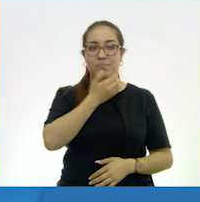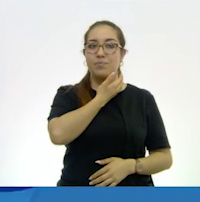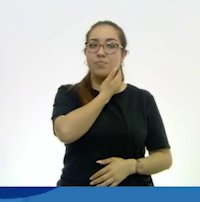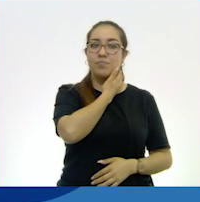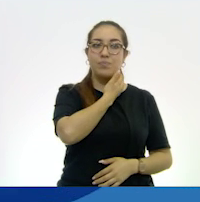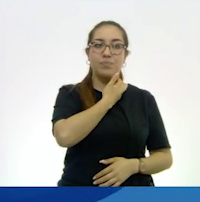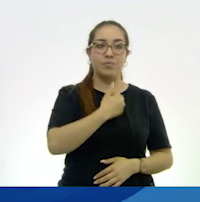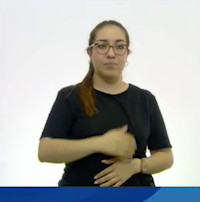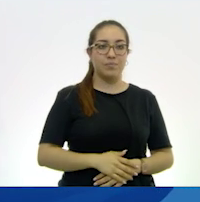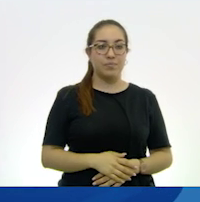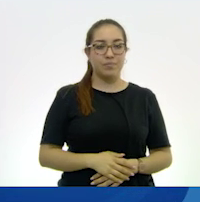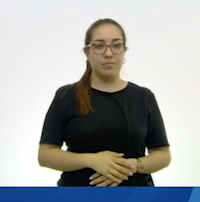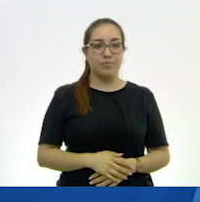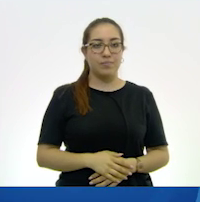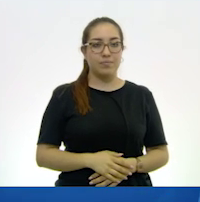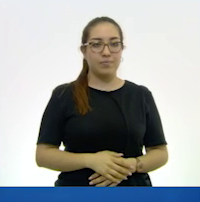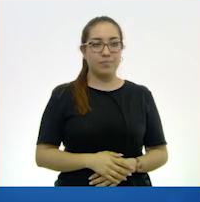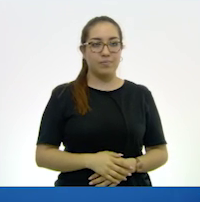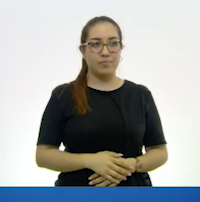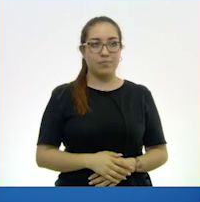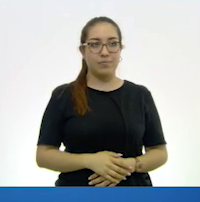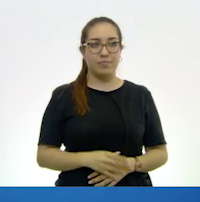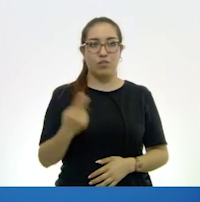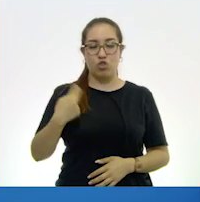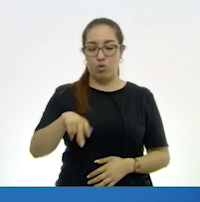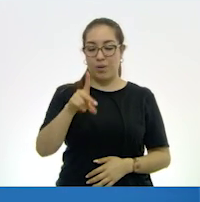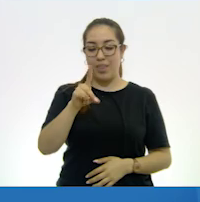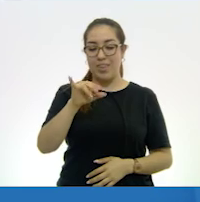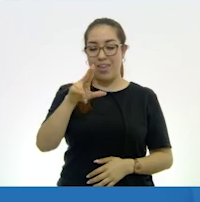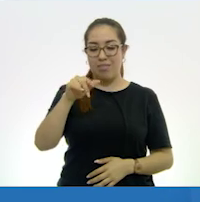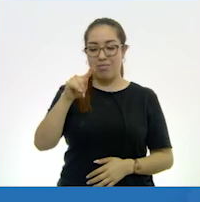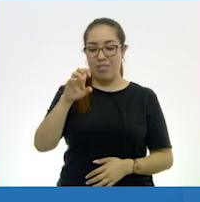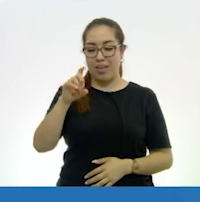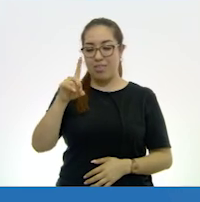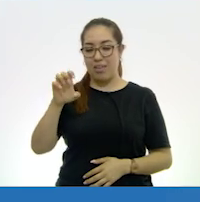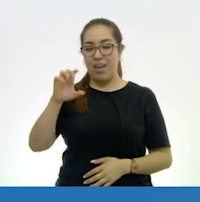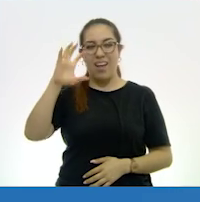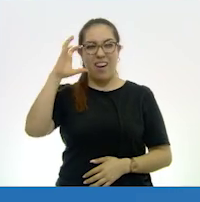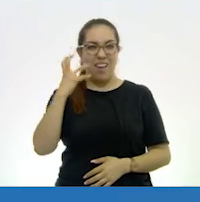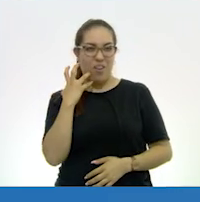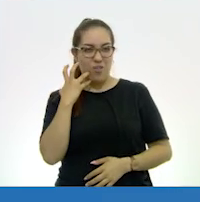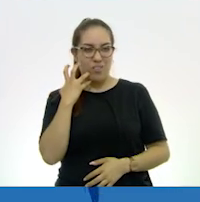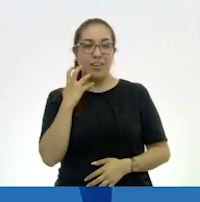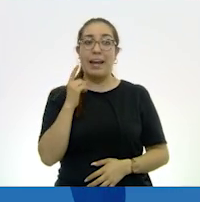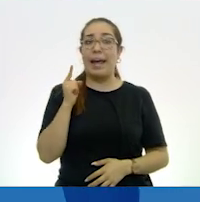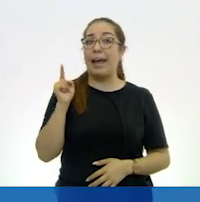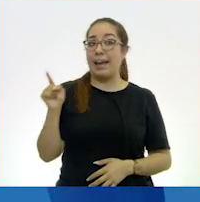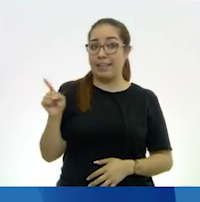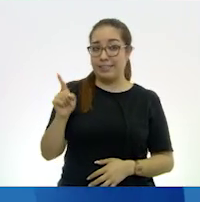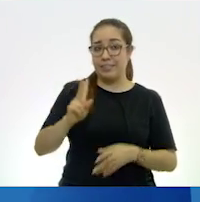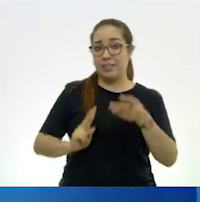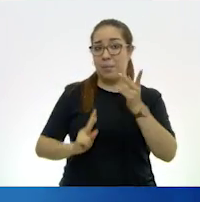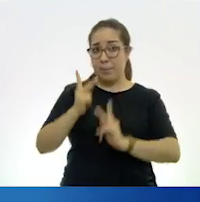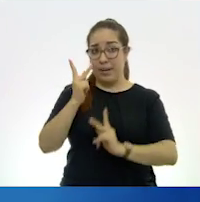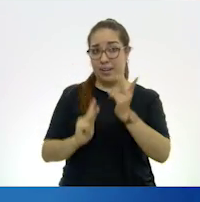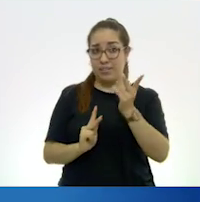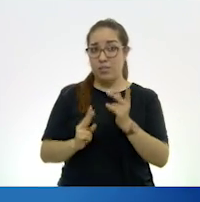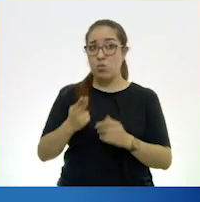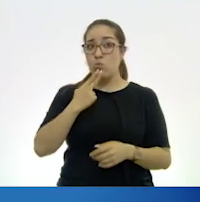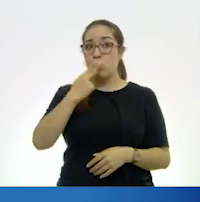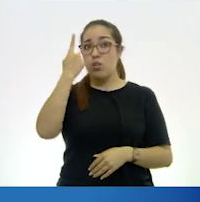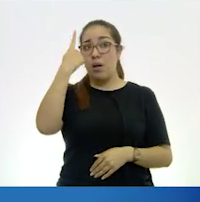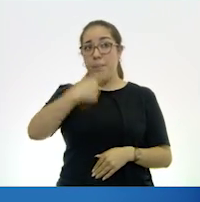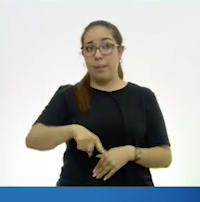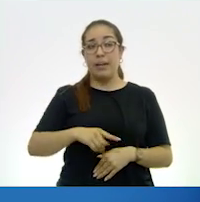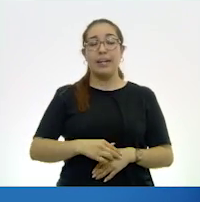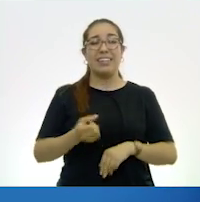kinyinab. Yen tsurga, diente de león. Planta medicinal que ayuda a eliminar las